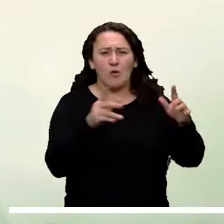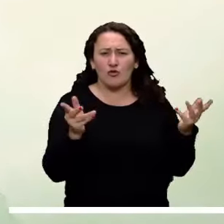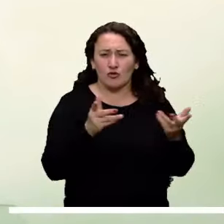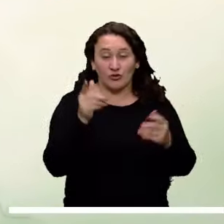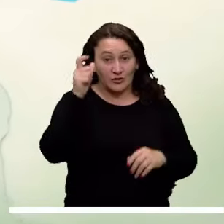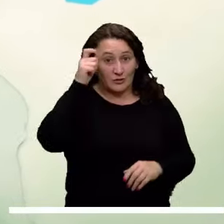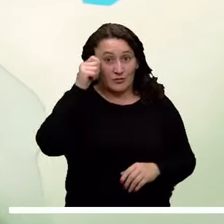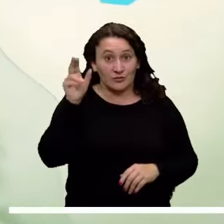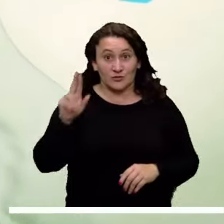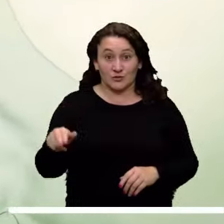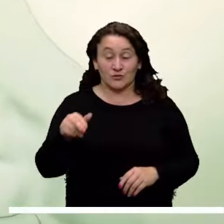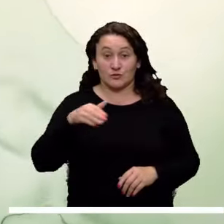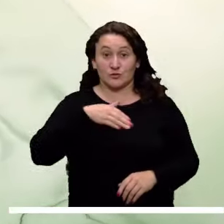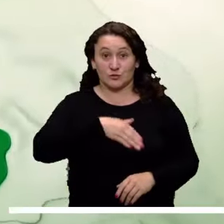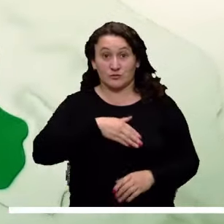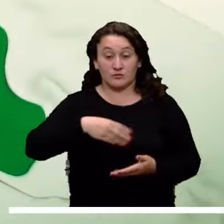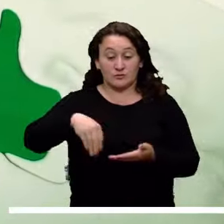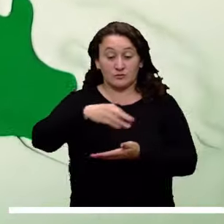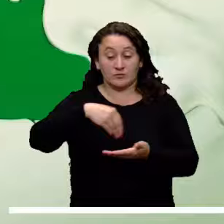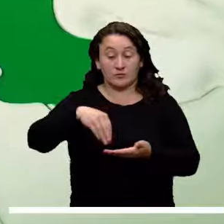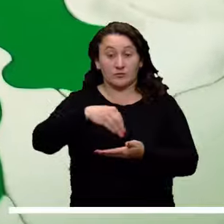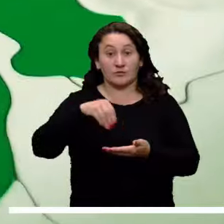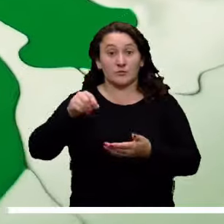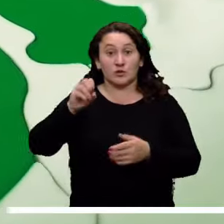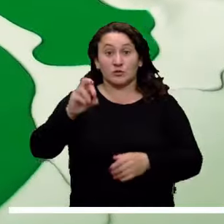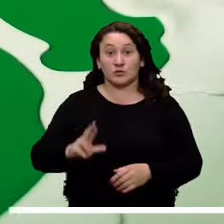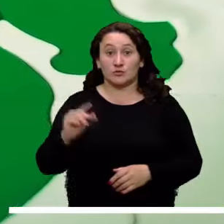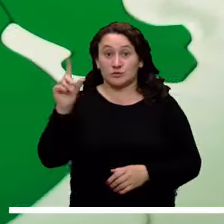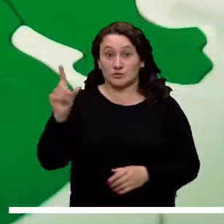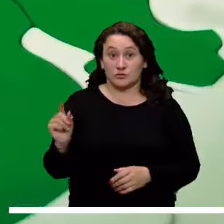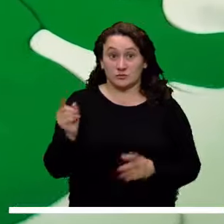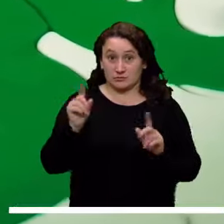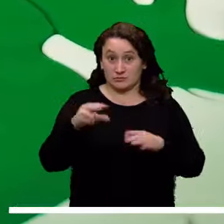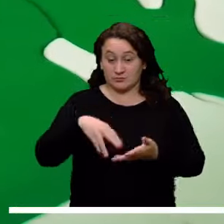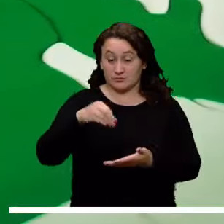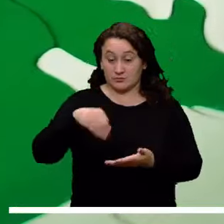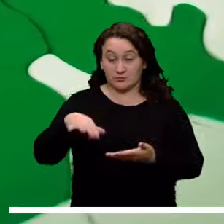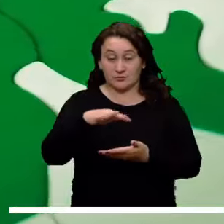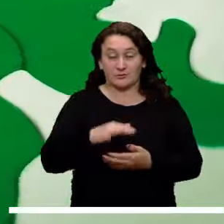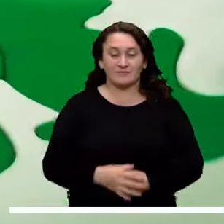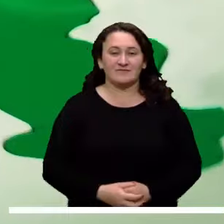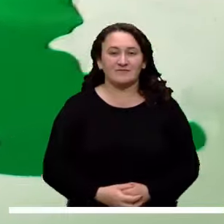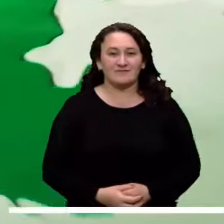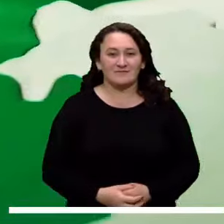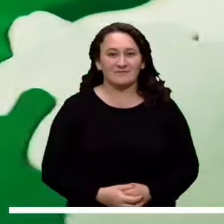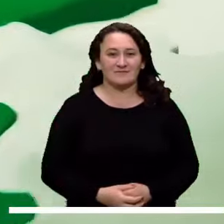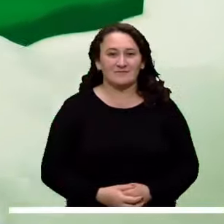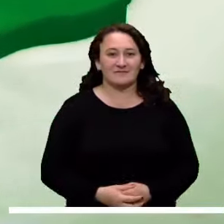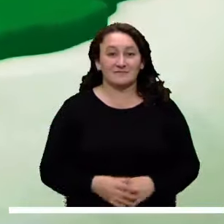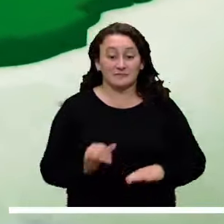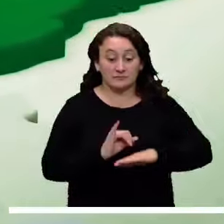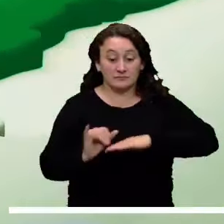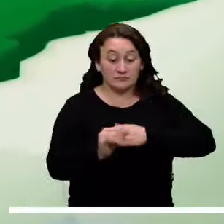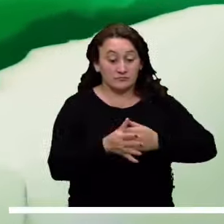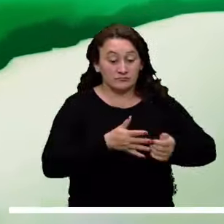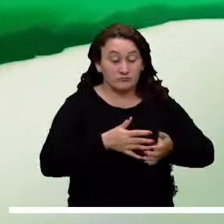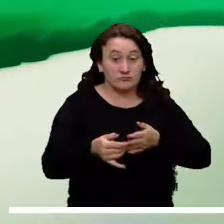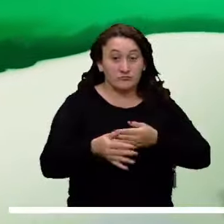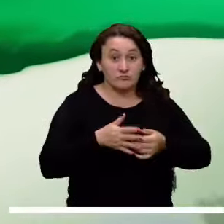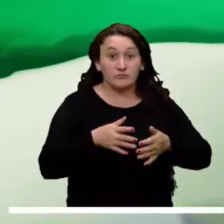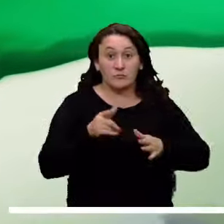nublado provocará lluvias ocasionales en Córdoba, Sucre, Bolívar, Atlántico, sur de Cesar y